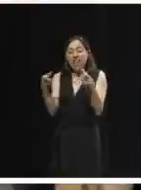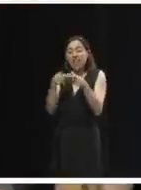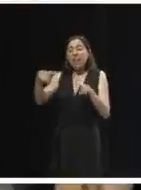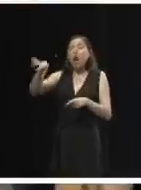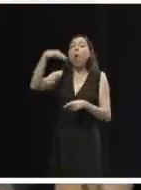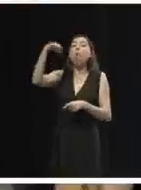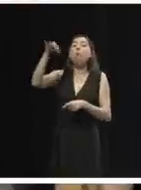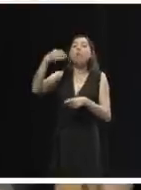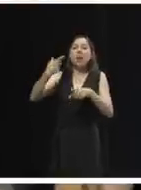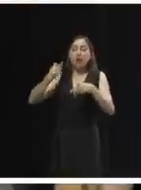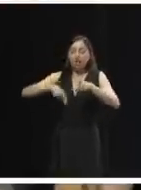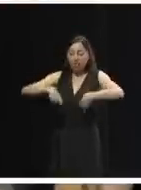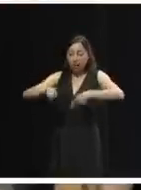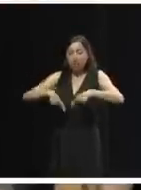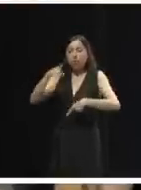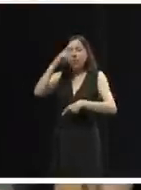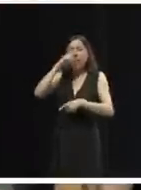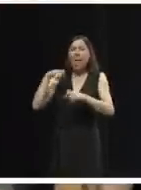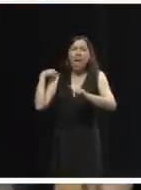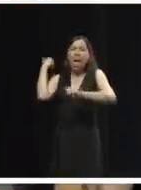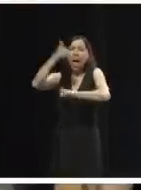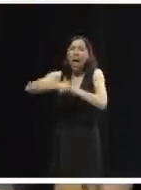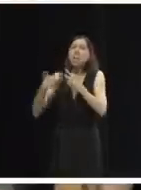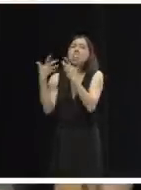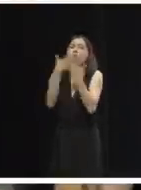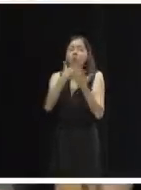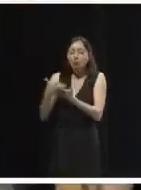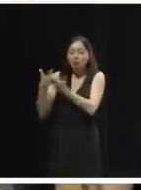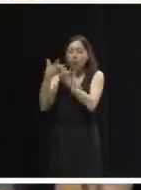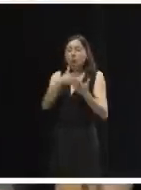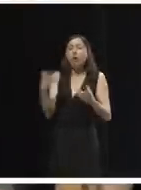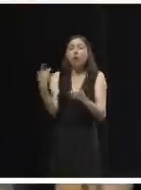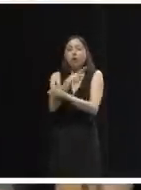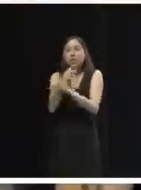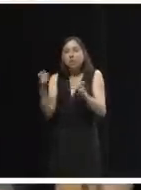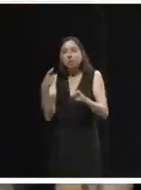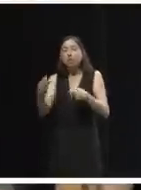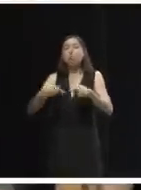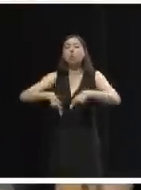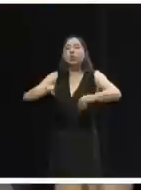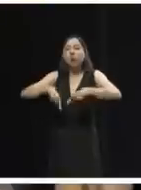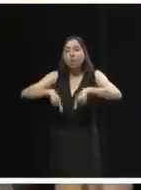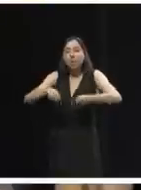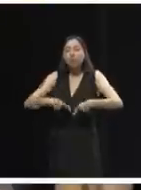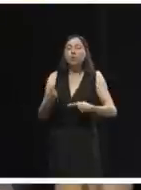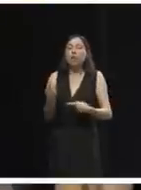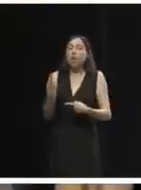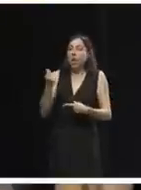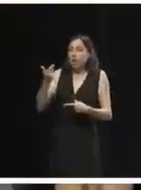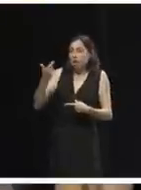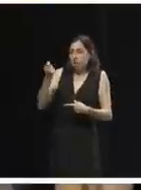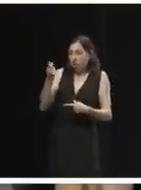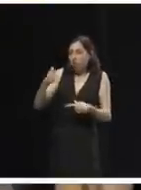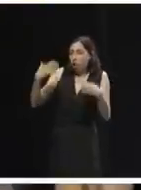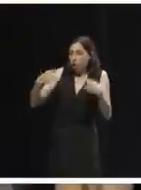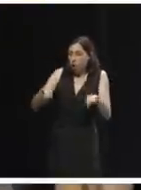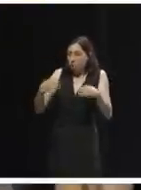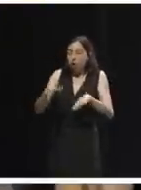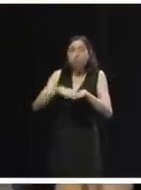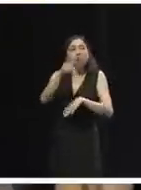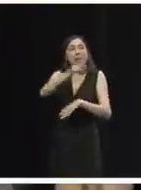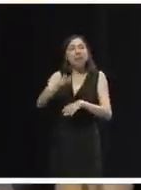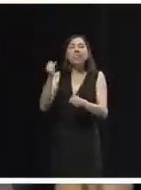Llevamos años peleándolo y necesitamos un transporte asequible para la clase trabajadora, pero sobre